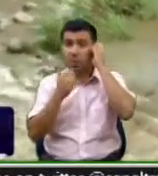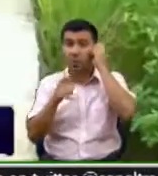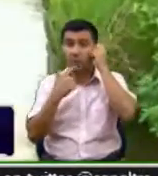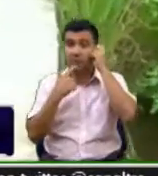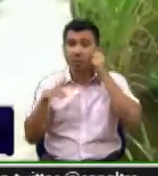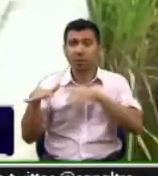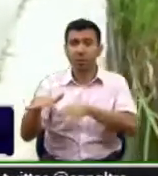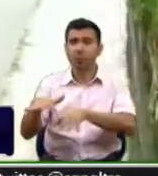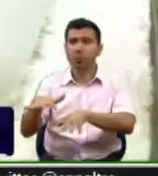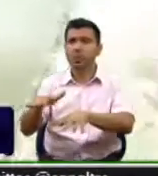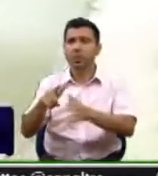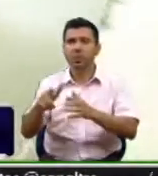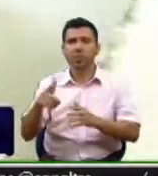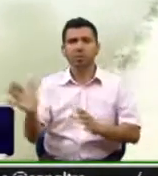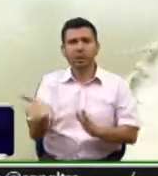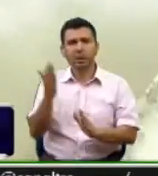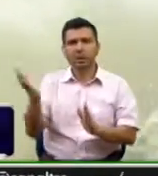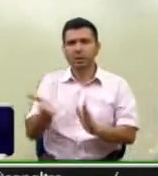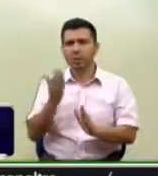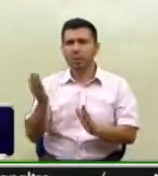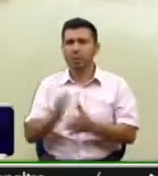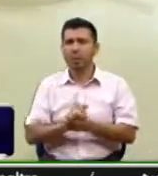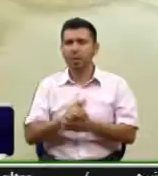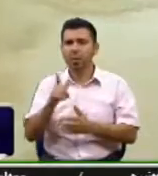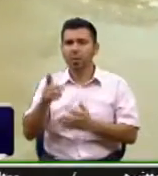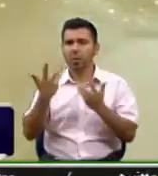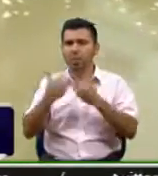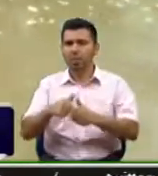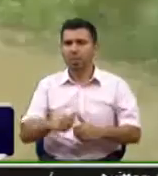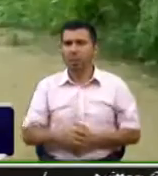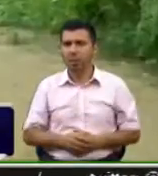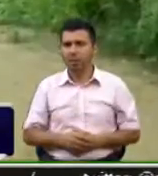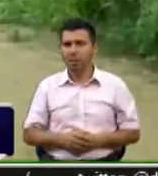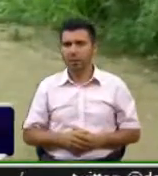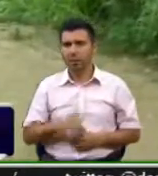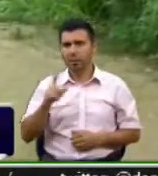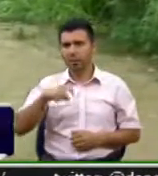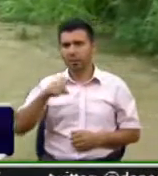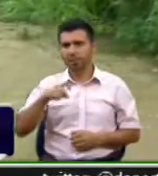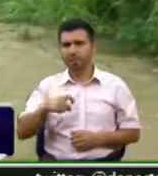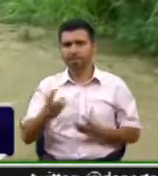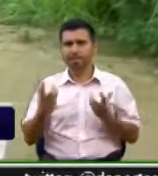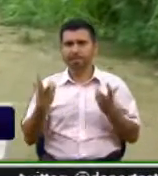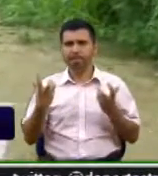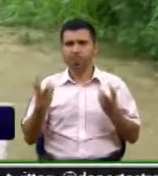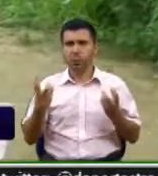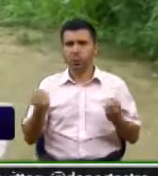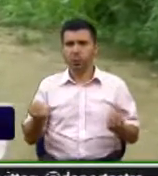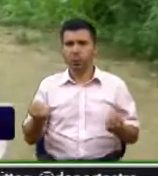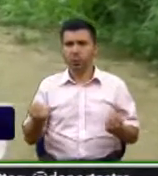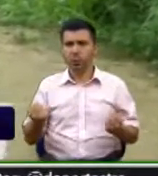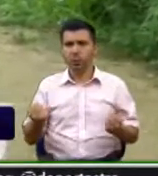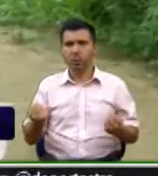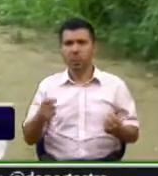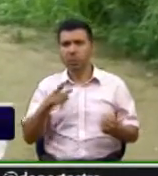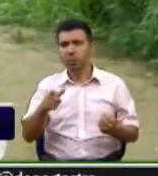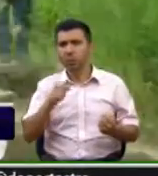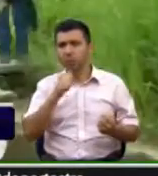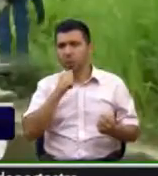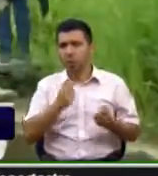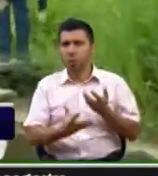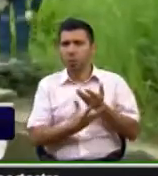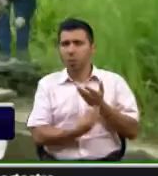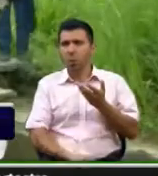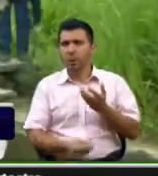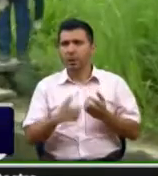de La Cemento autorice al empleado que nos cierra las compuertas para secar todos los canales y los drenajes donde se supone que se puede haber